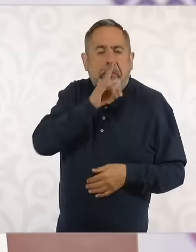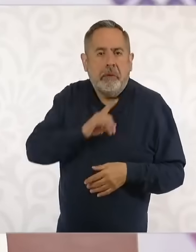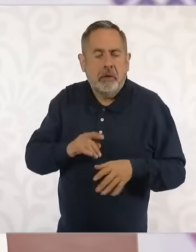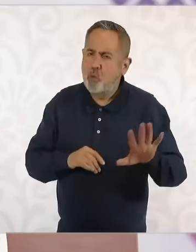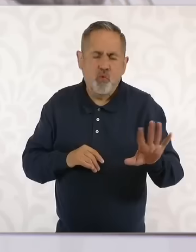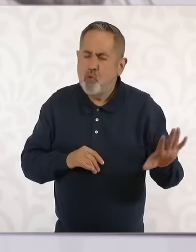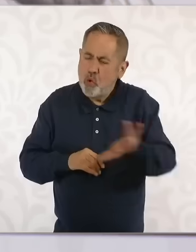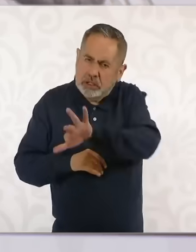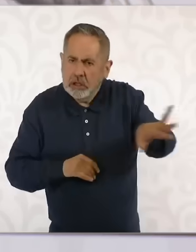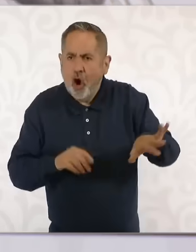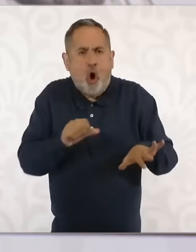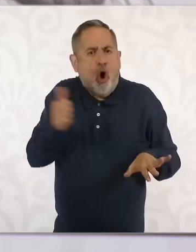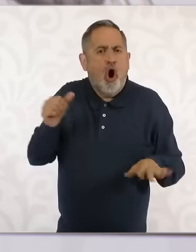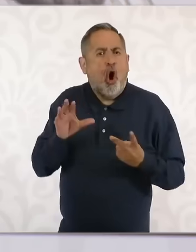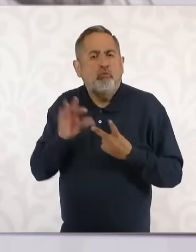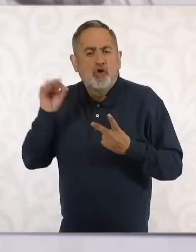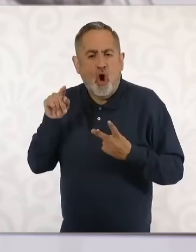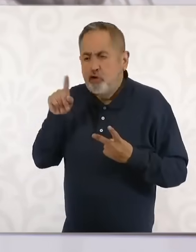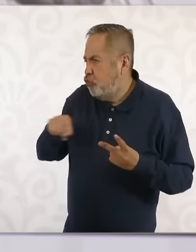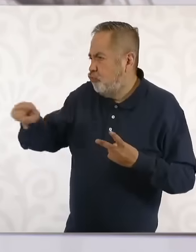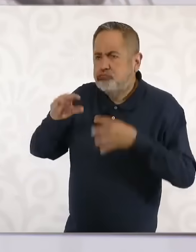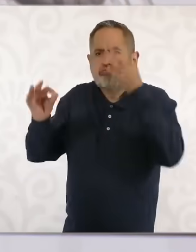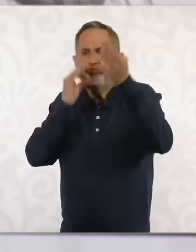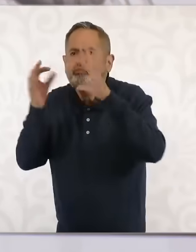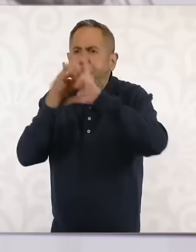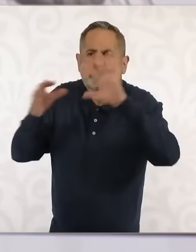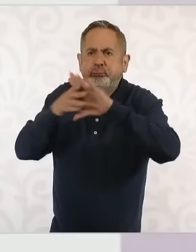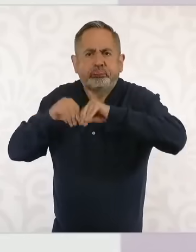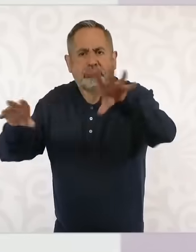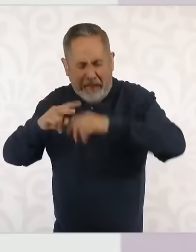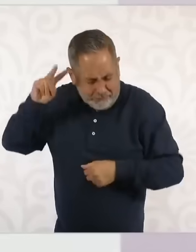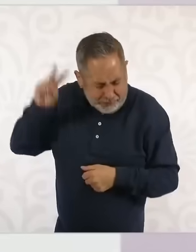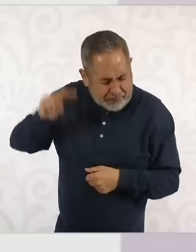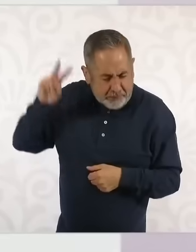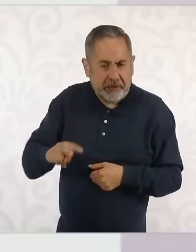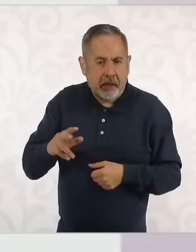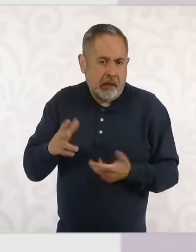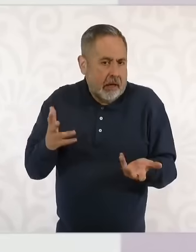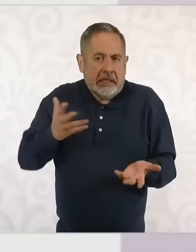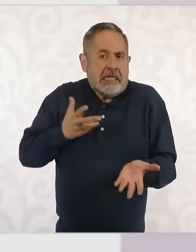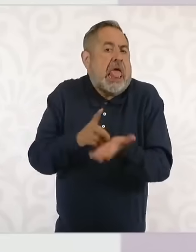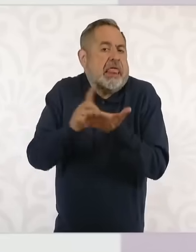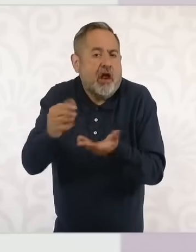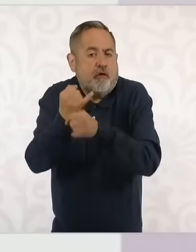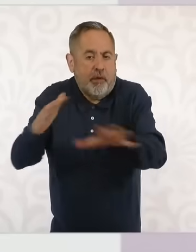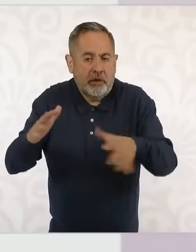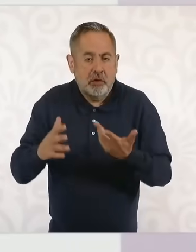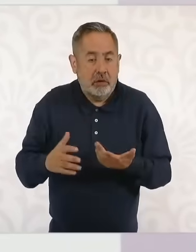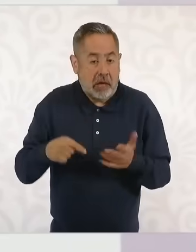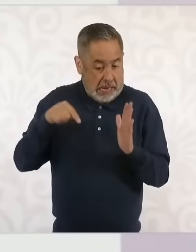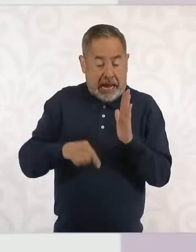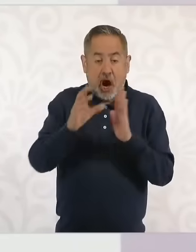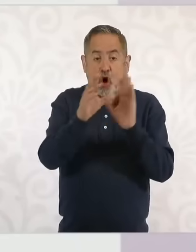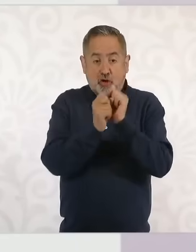otras alternativas de comunicación y de esos medios el derecho a la información, que en el caso de México está establecido